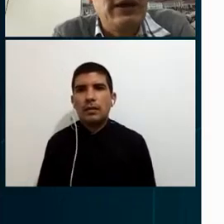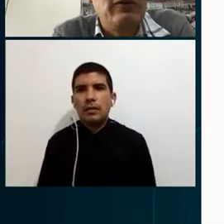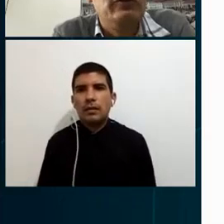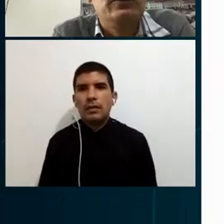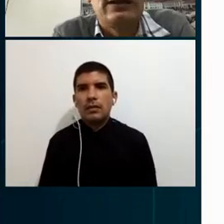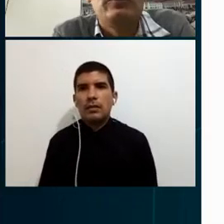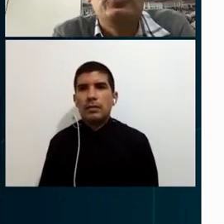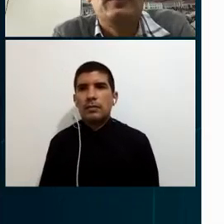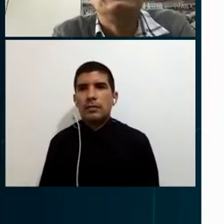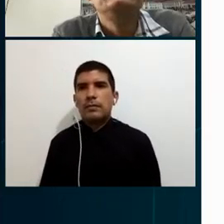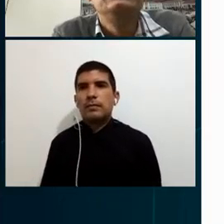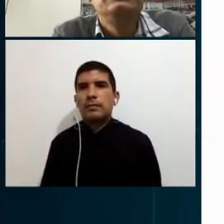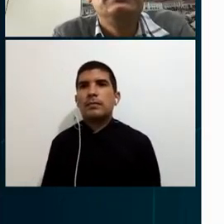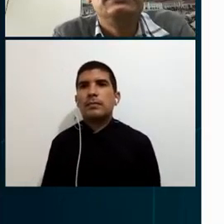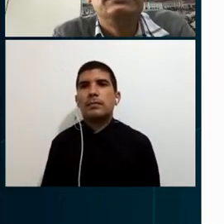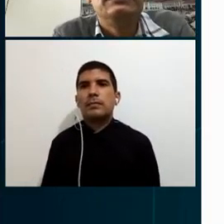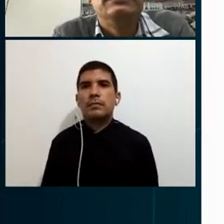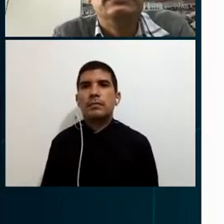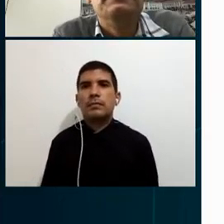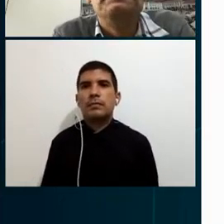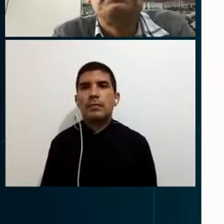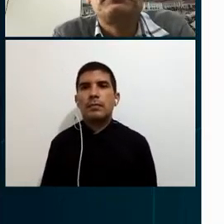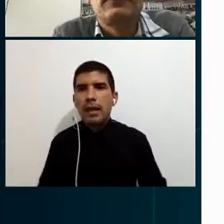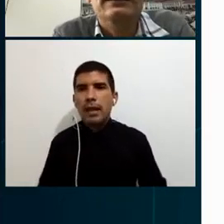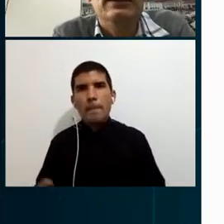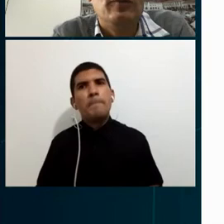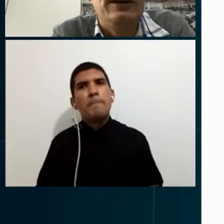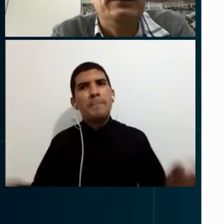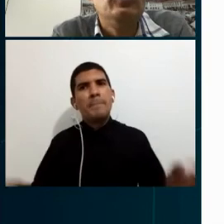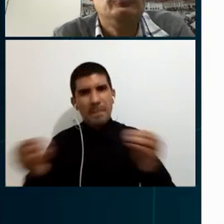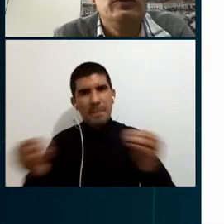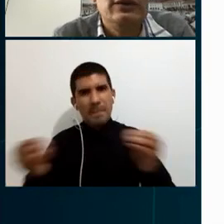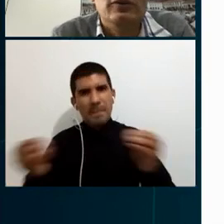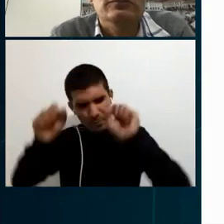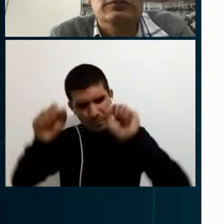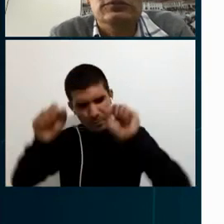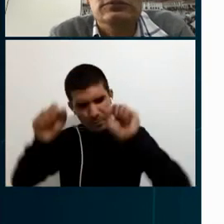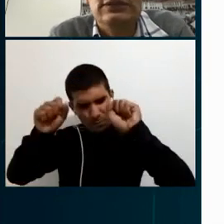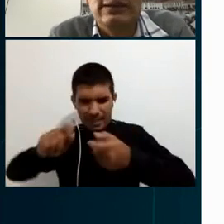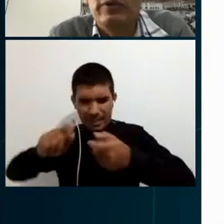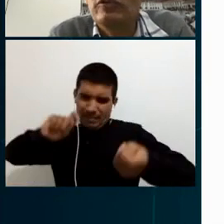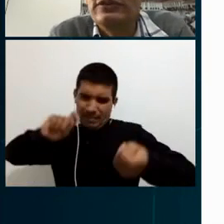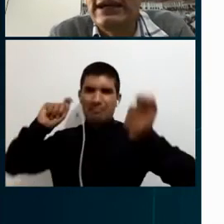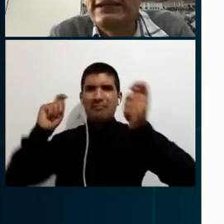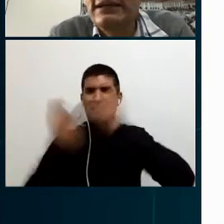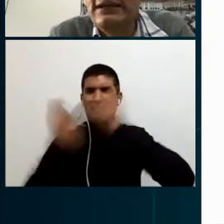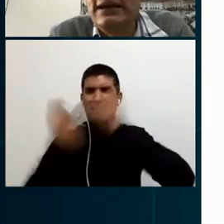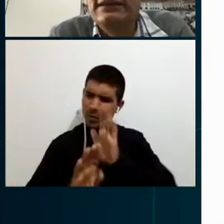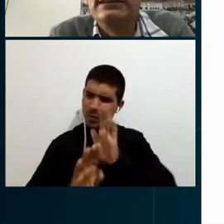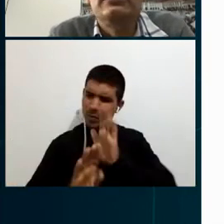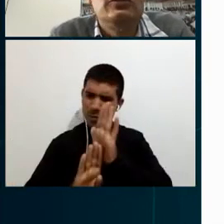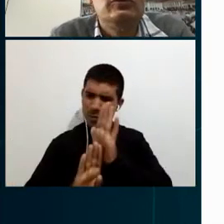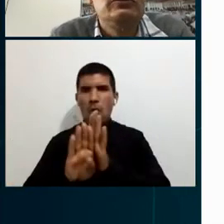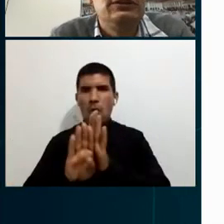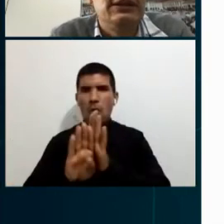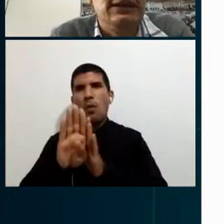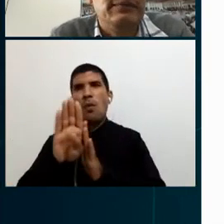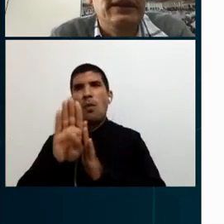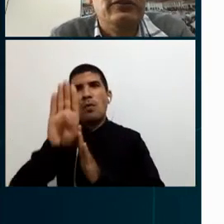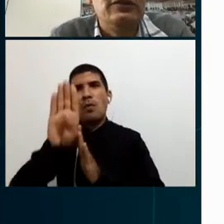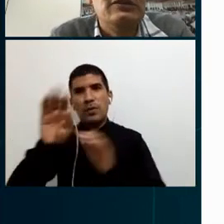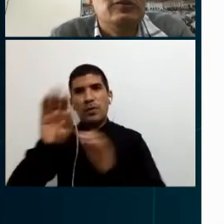todavía puede evolucionar mucho más. Así como hace uno con que le pone un tag a